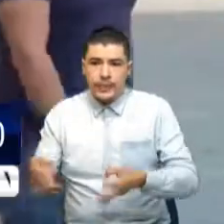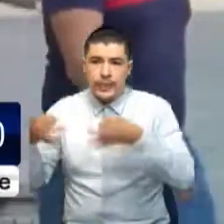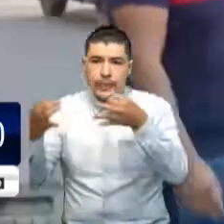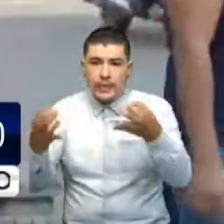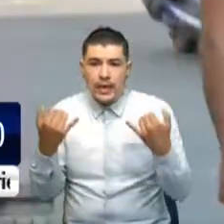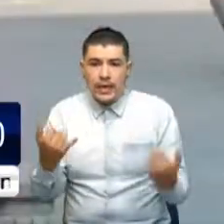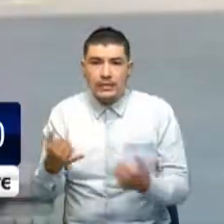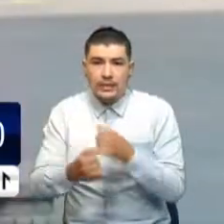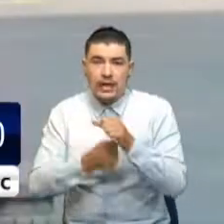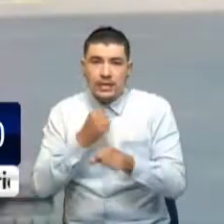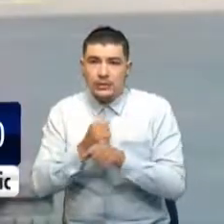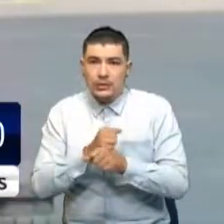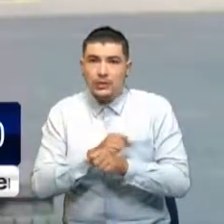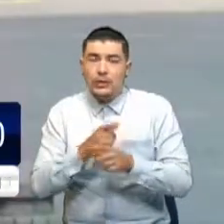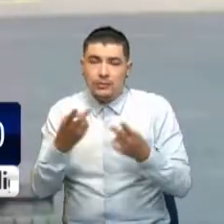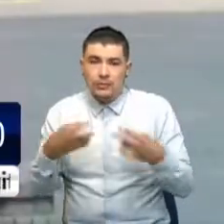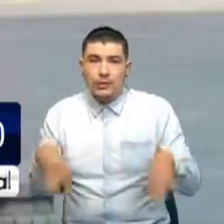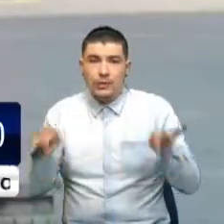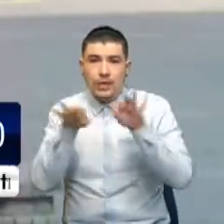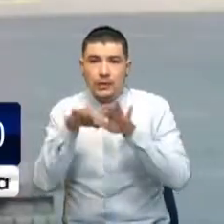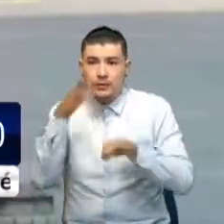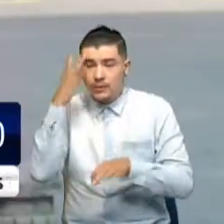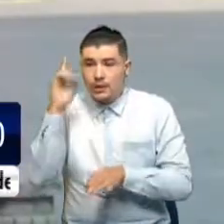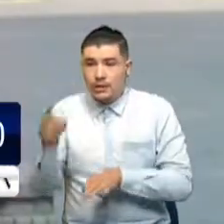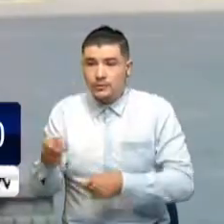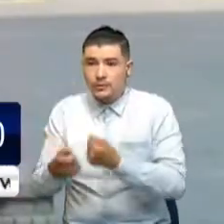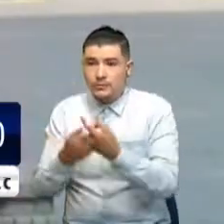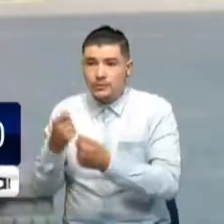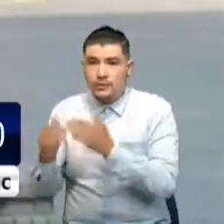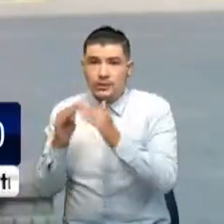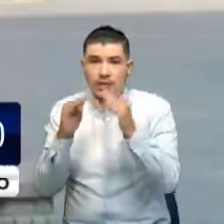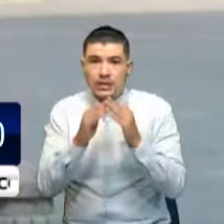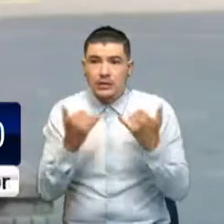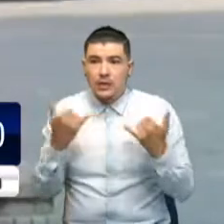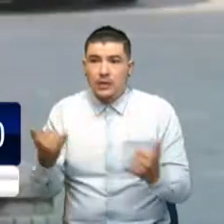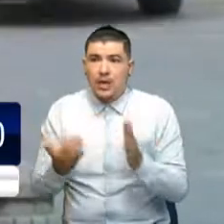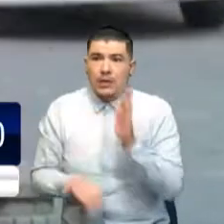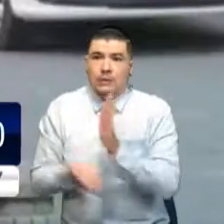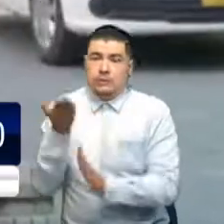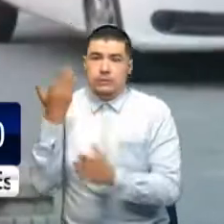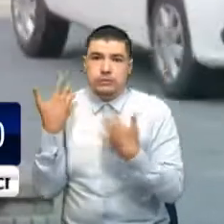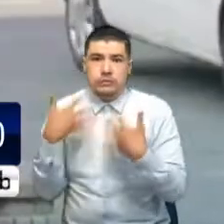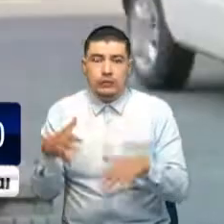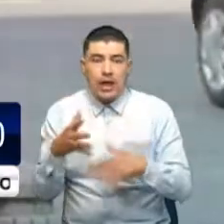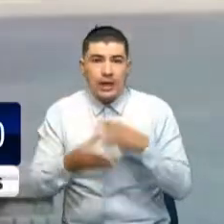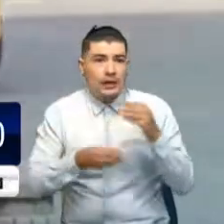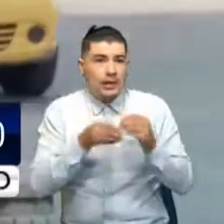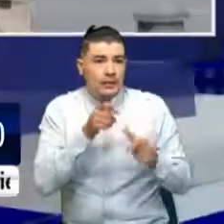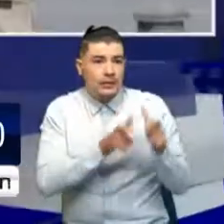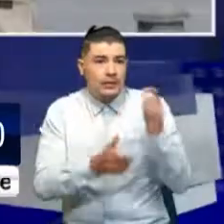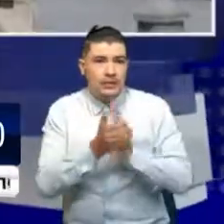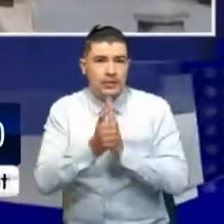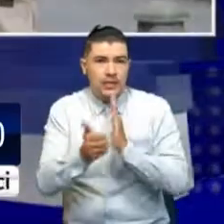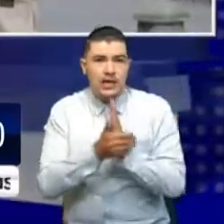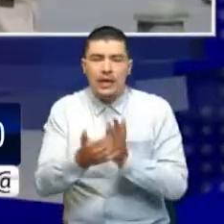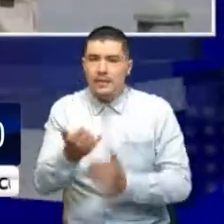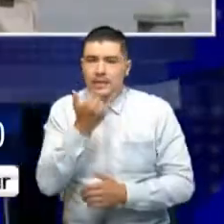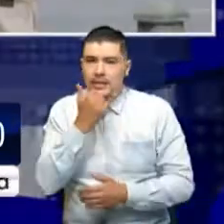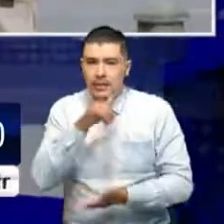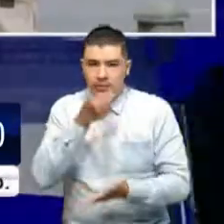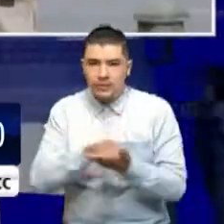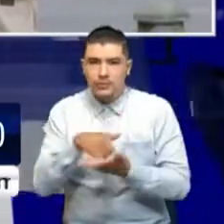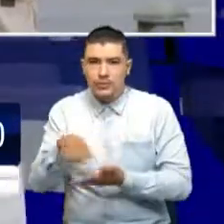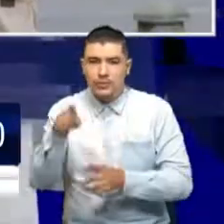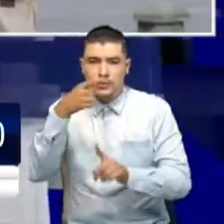año sería fundamental, ya que los precios de la vivienda se han disparado y consideran los expertos que pasará lo mismo con